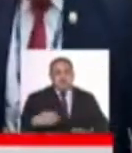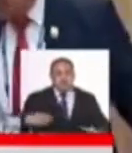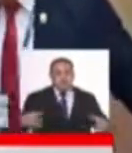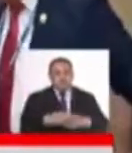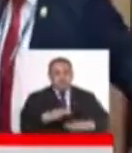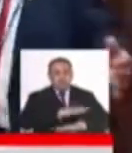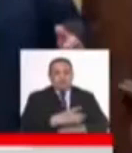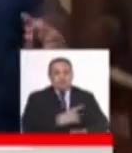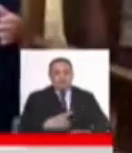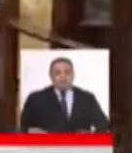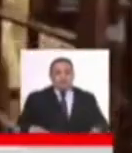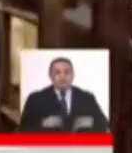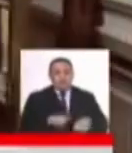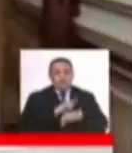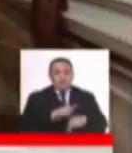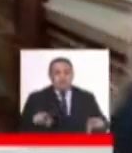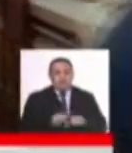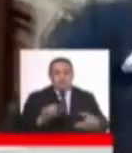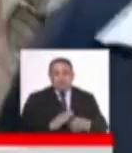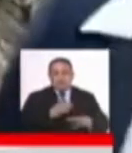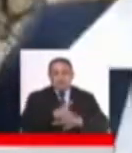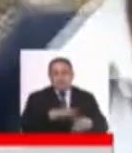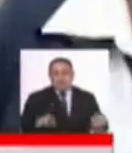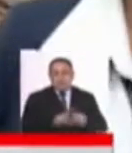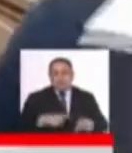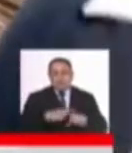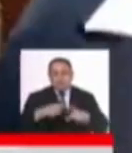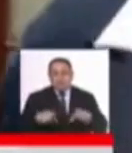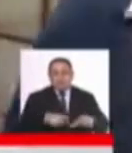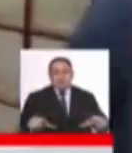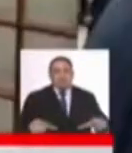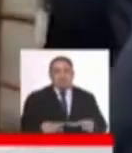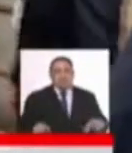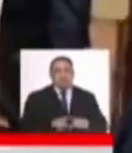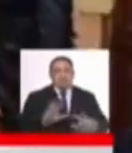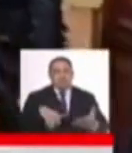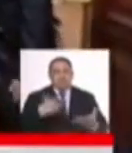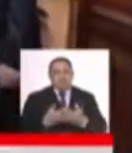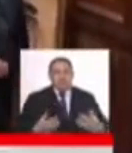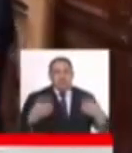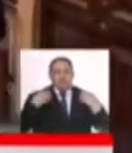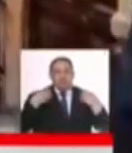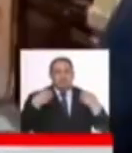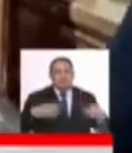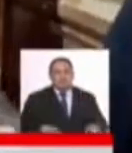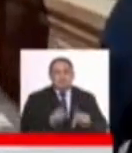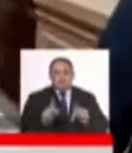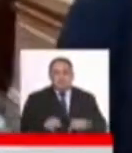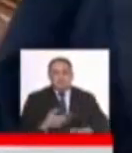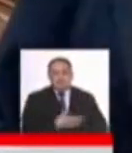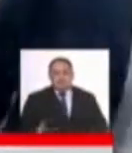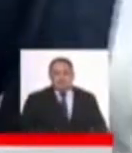la izquierda, de esta lideresa, de conceder cosas que estaban fuera del Estado de Derecho, de la ciudadanía,